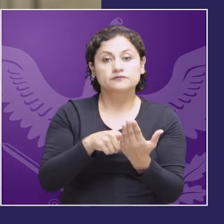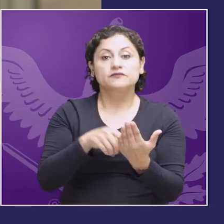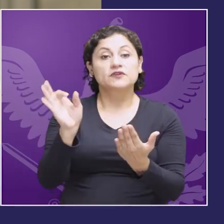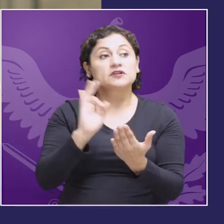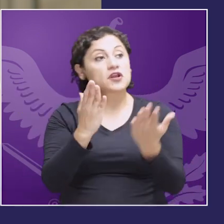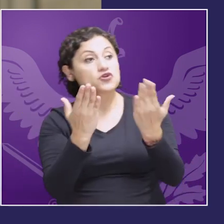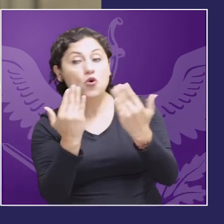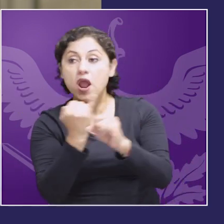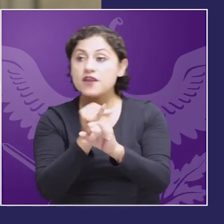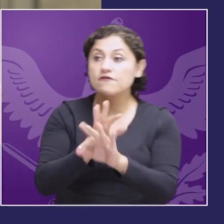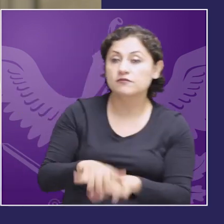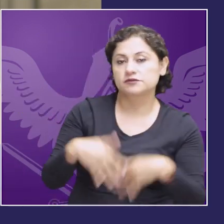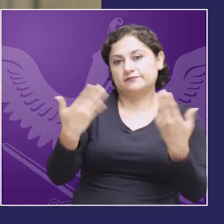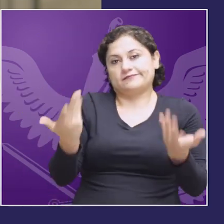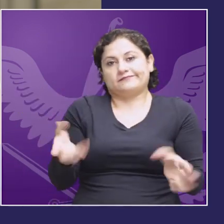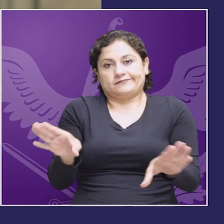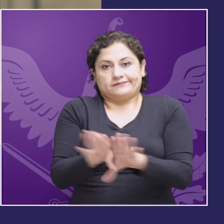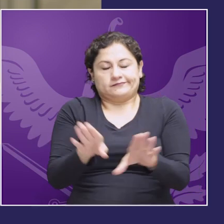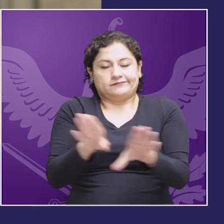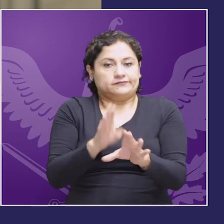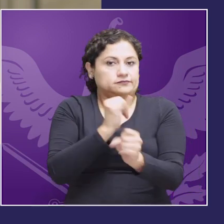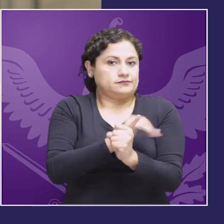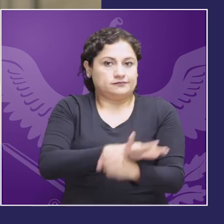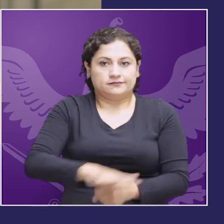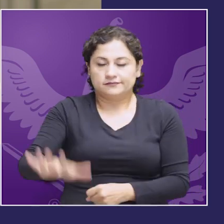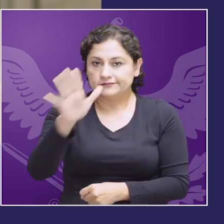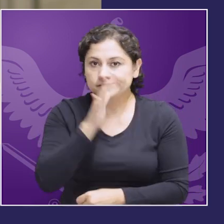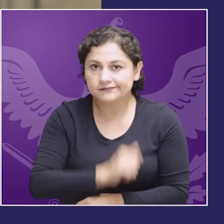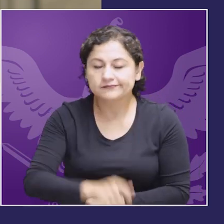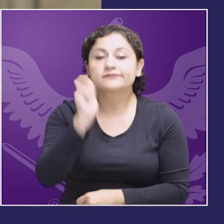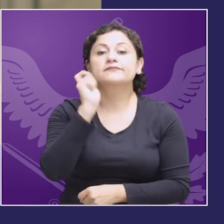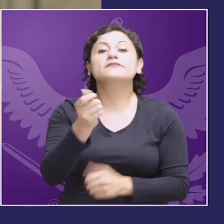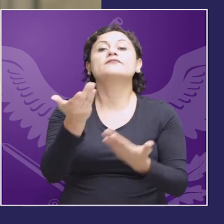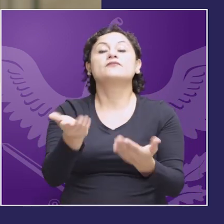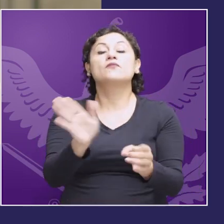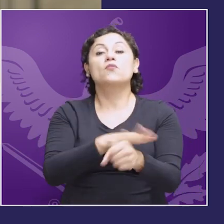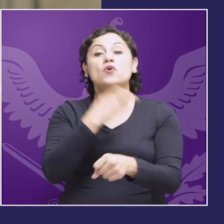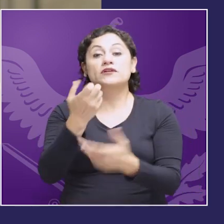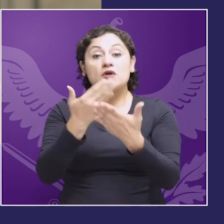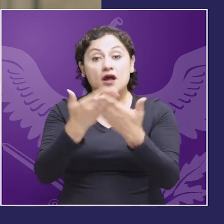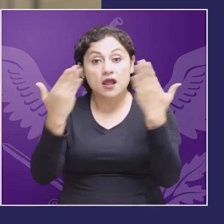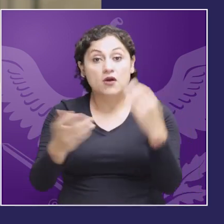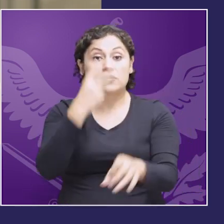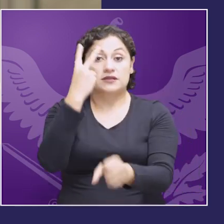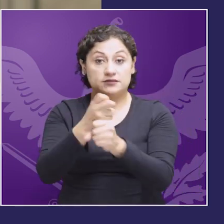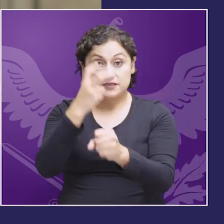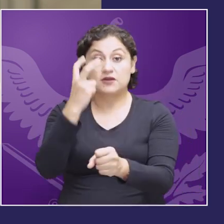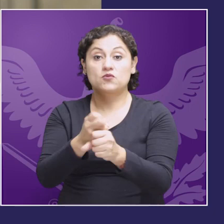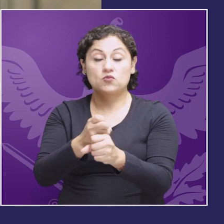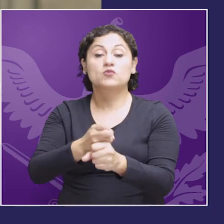estos datos. Mientras tenemos efectivamente información tan disímil, es difícil hacerlo, y en eso estamos en la